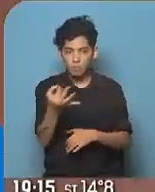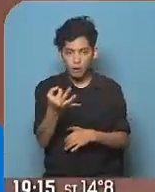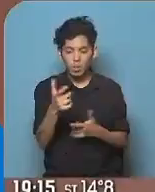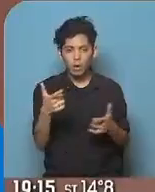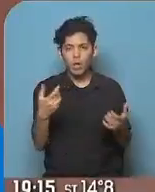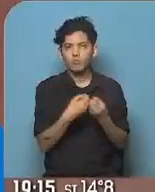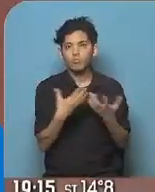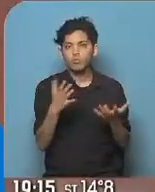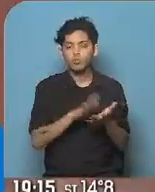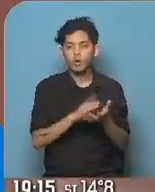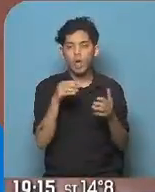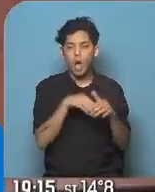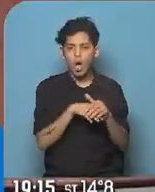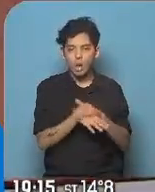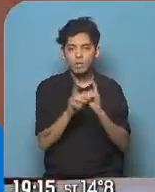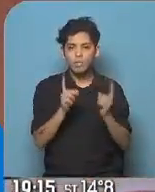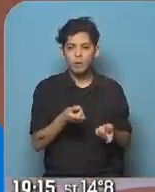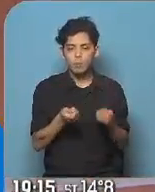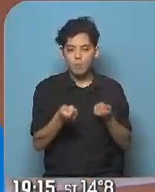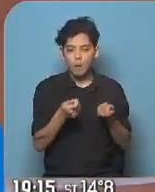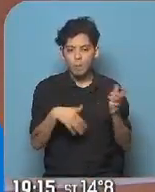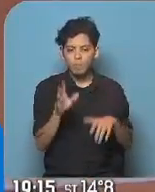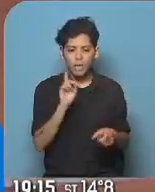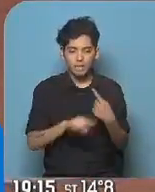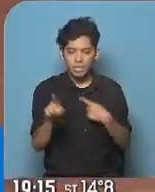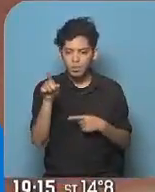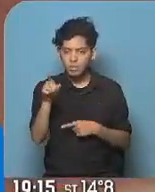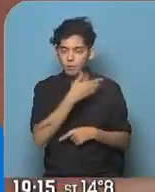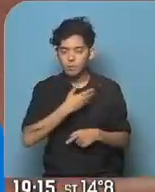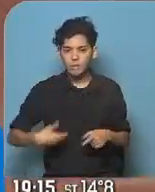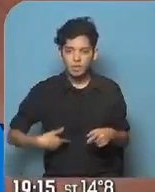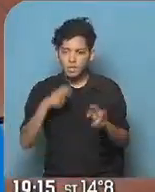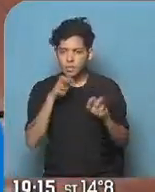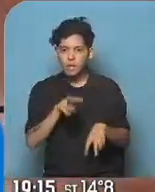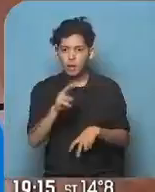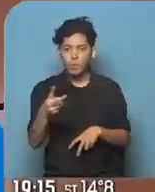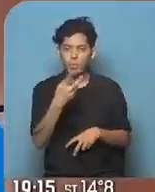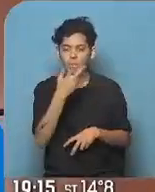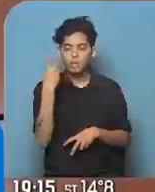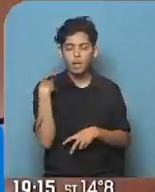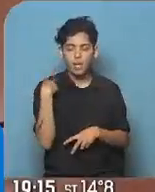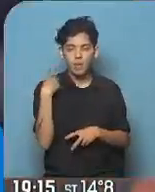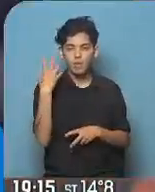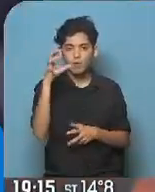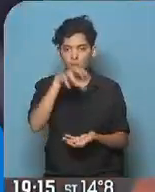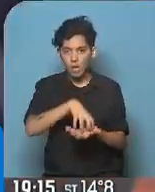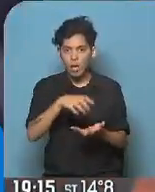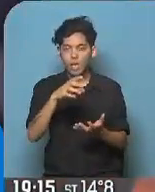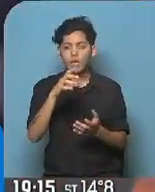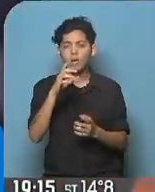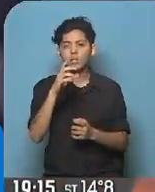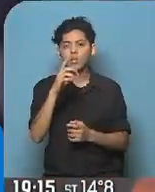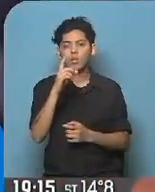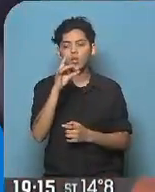tanto que ver con un ahorro sino con un manejo más directo del presidente ahora sin vice jefe de gabinete por lo menos lo y